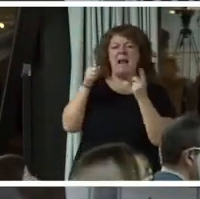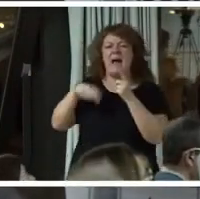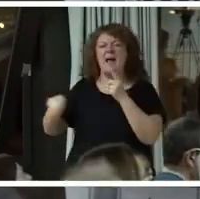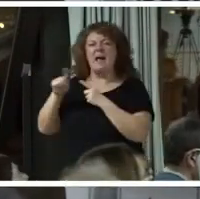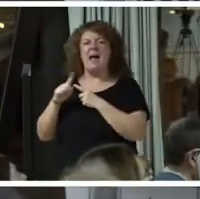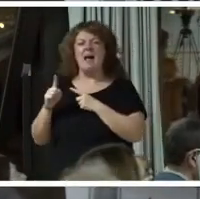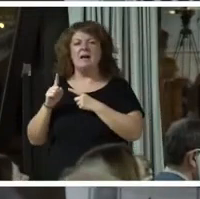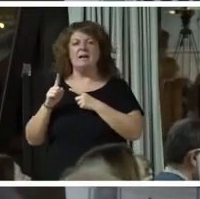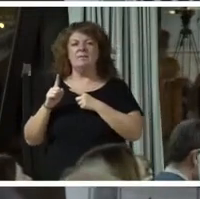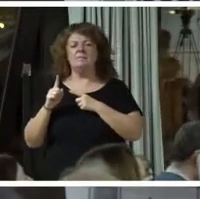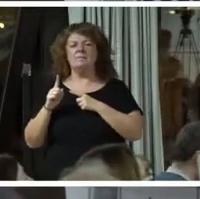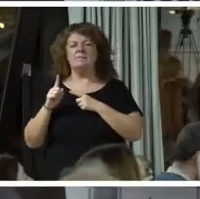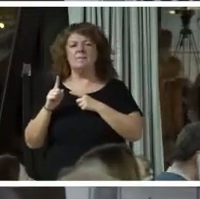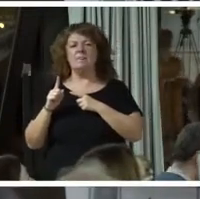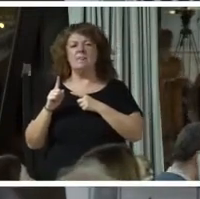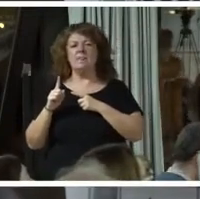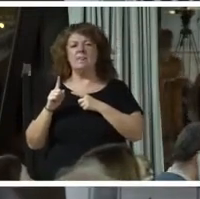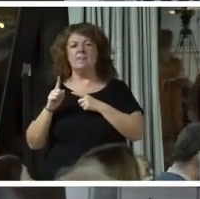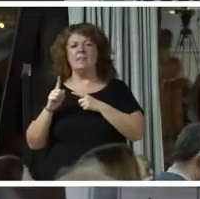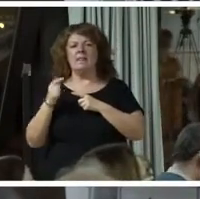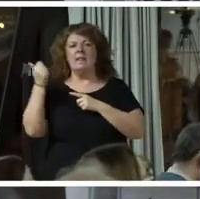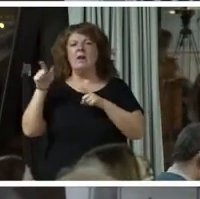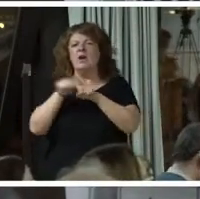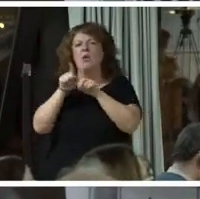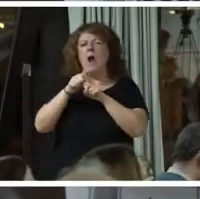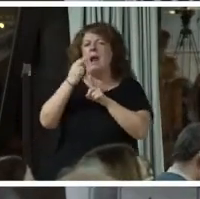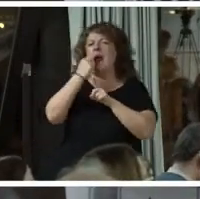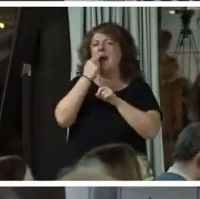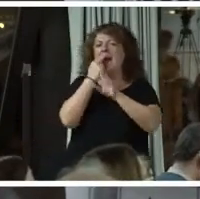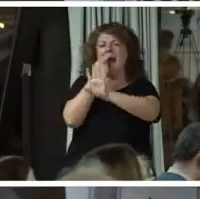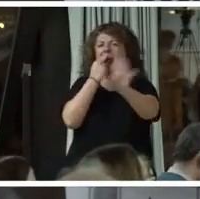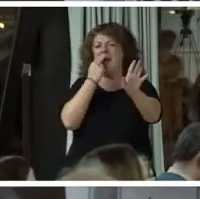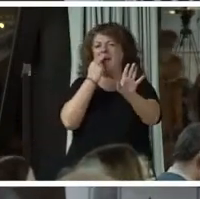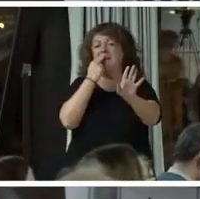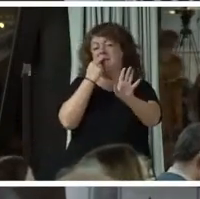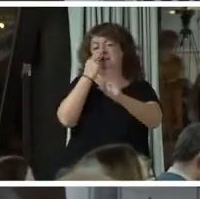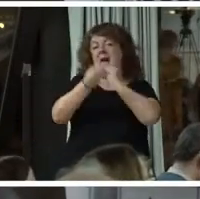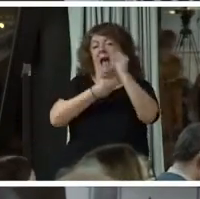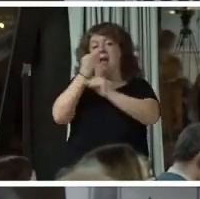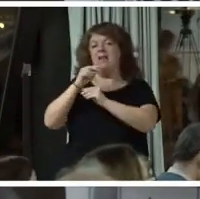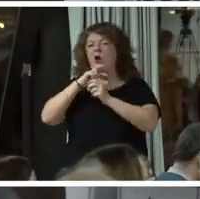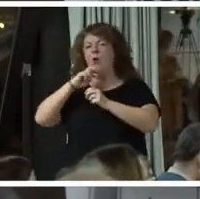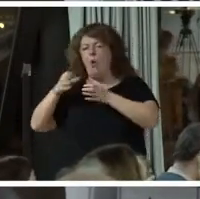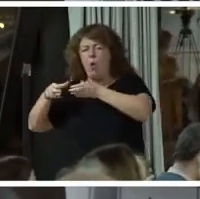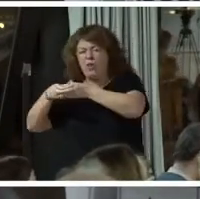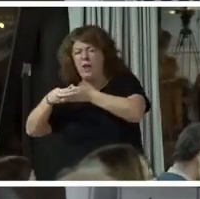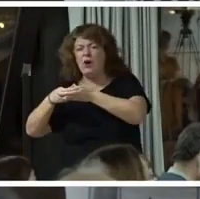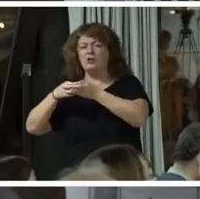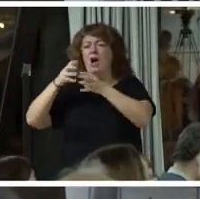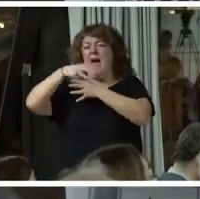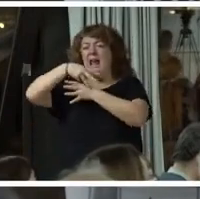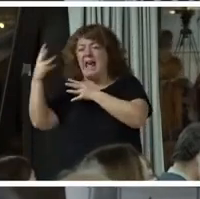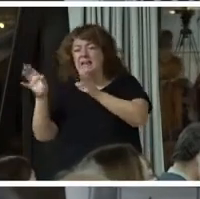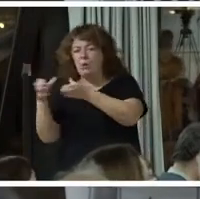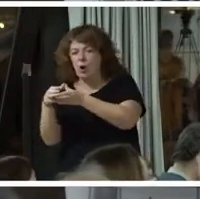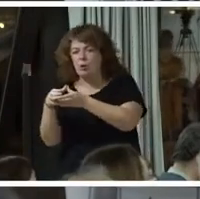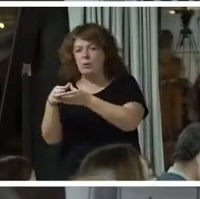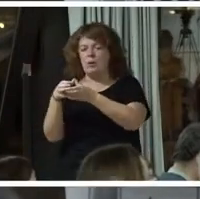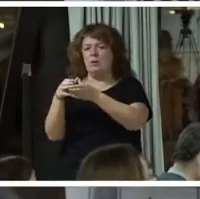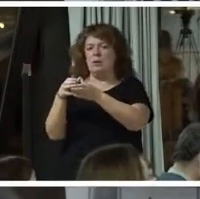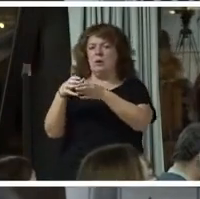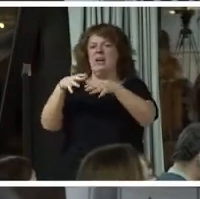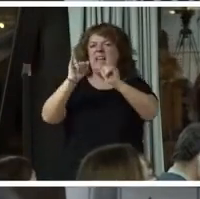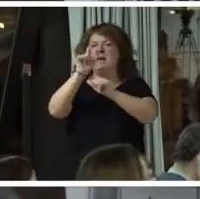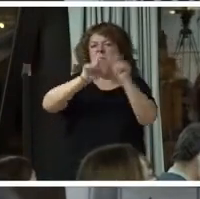para que nadie le hiciera a nadie más lo que los nazis le hicieran a los judíos al colectivo lgtbi y también a las